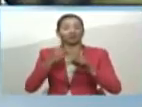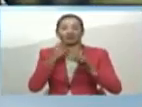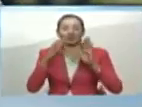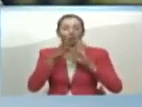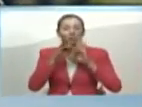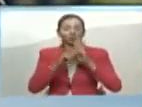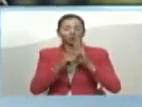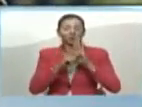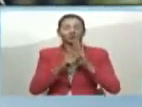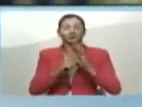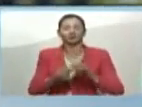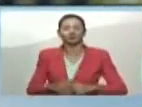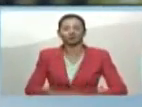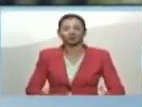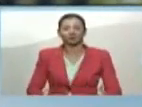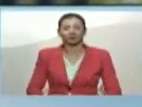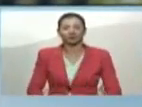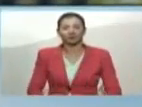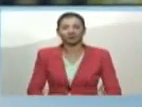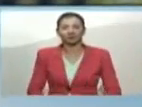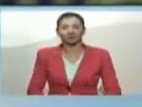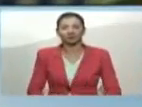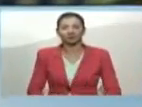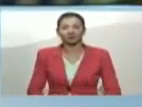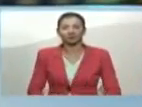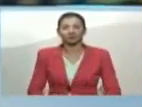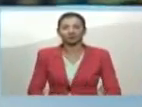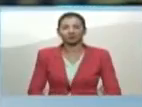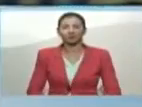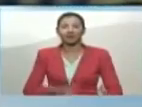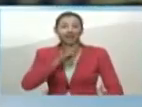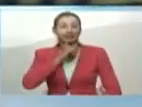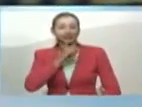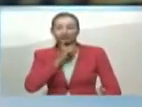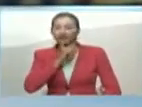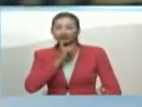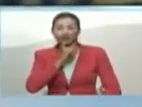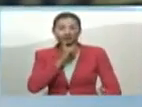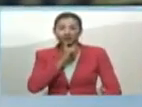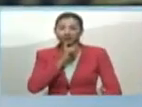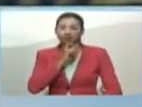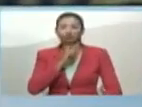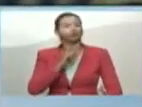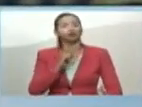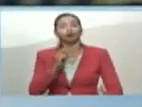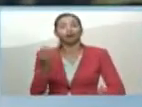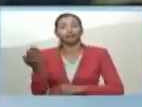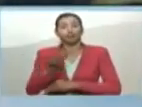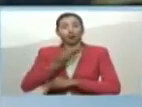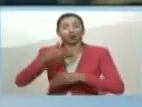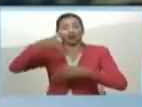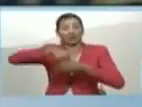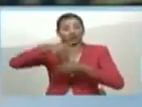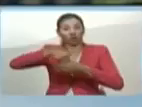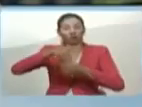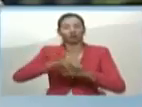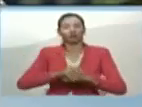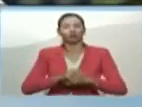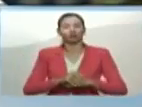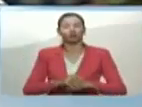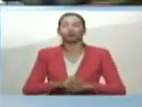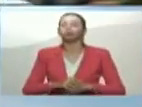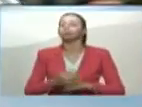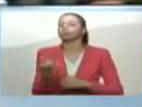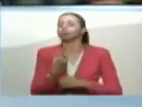muy difícil que saliendo del escenario, yo digo que la derrota que hemos tenido ha sido en el escenario